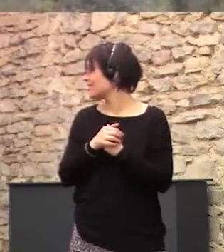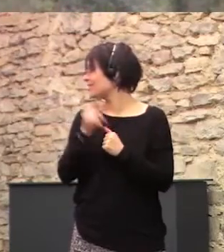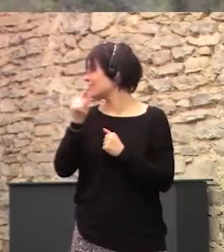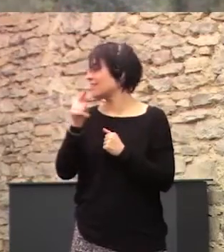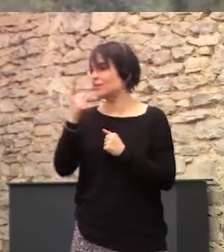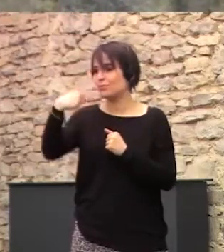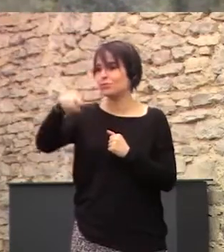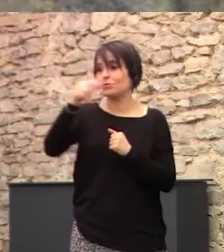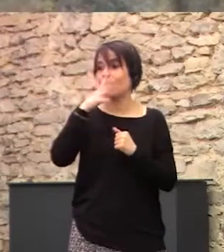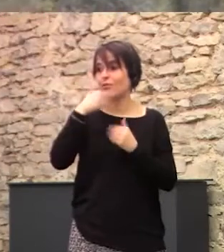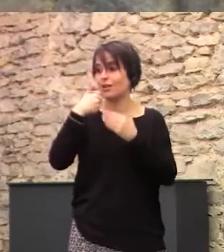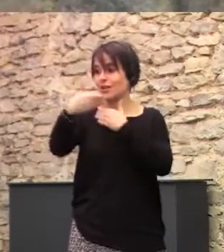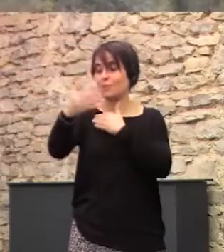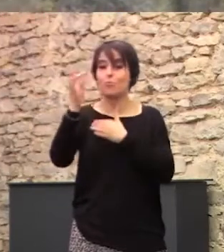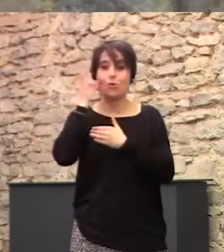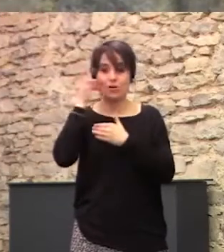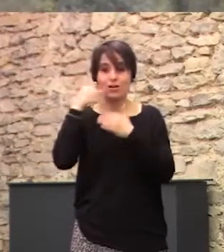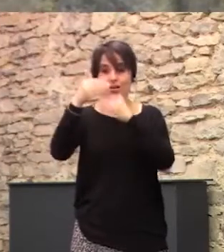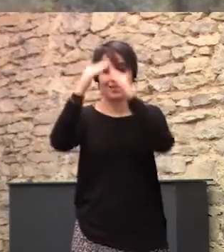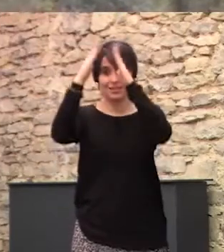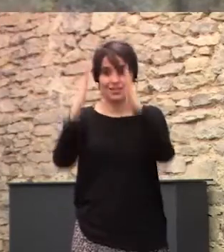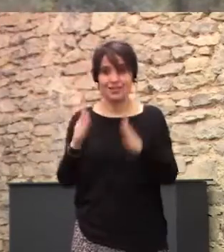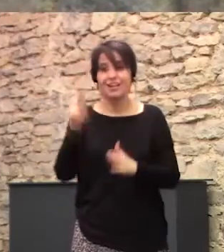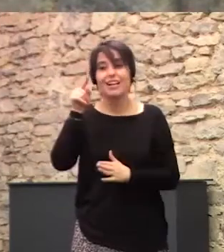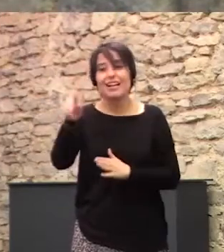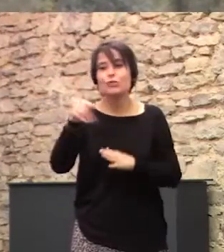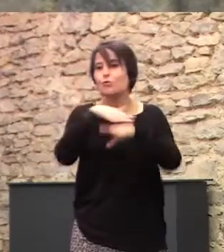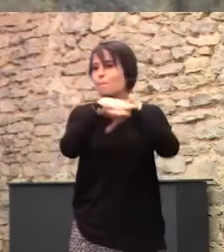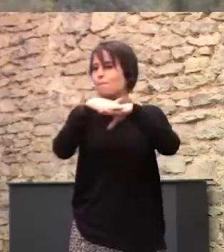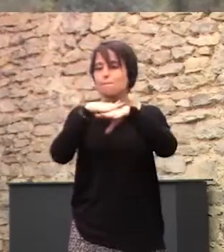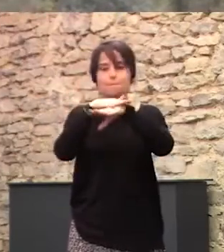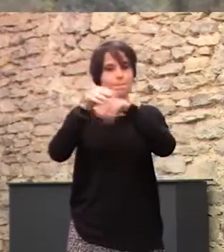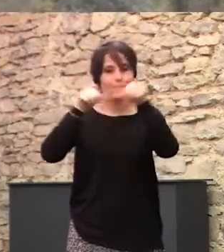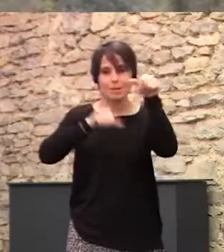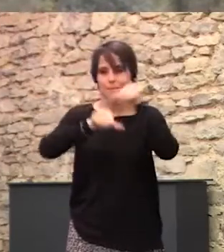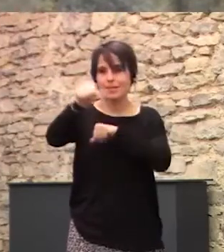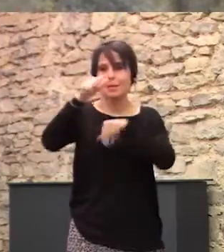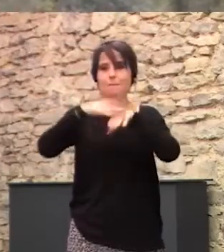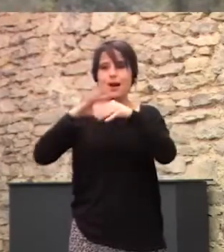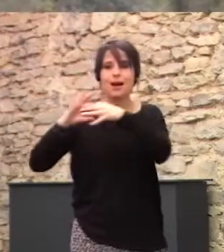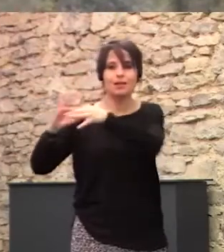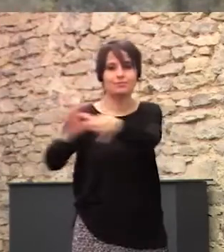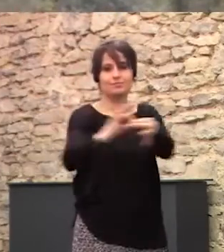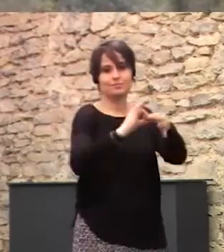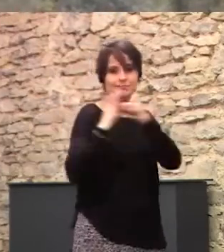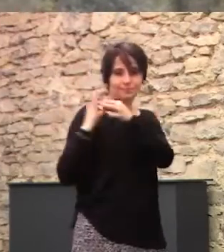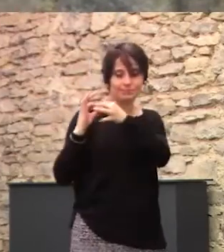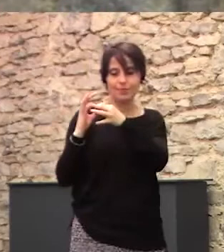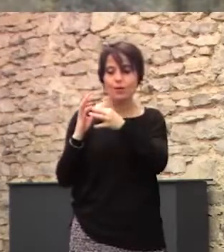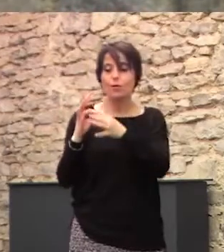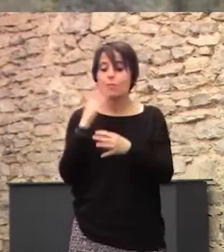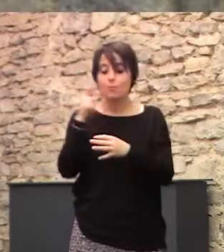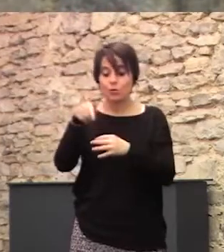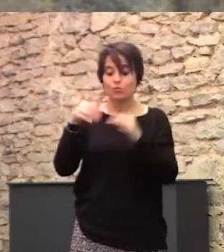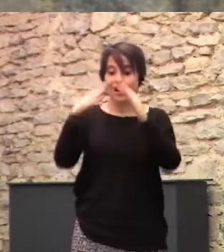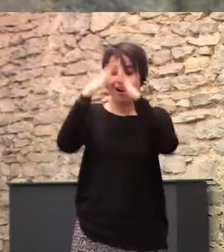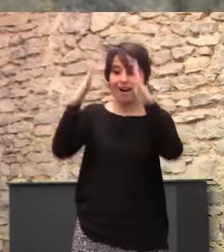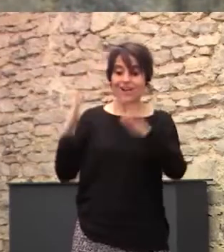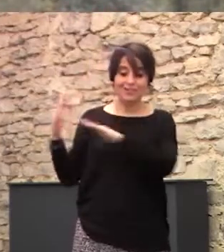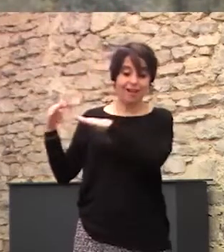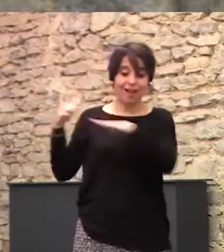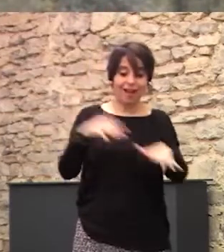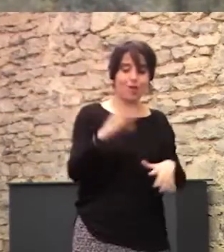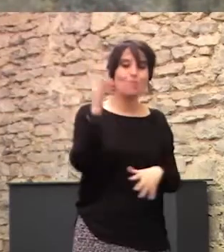la tendréis. Yo creo que es un punto fundamental, ¿no? Para esta articulación, porque atrae a muchísimas mujeres.